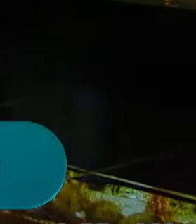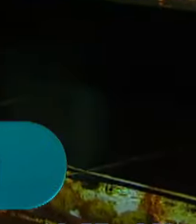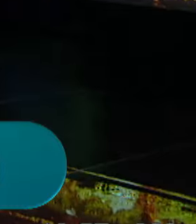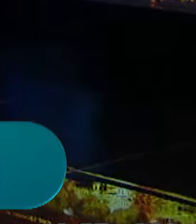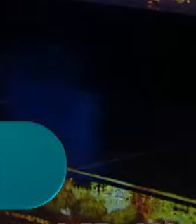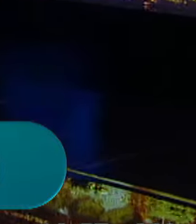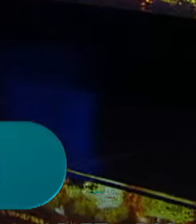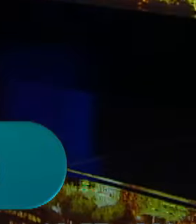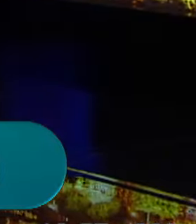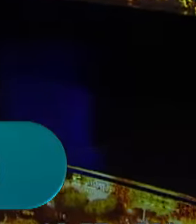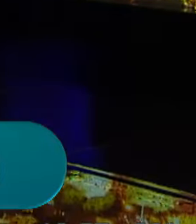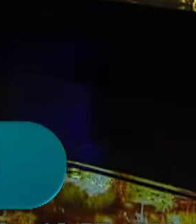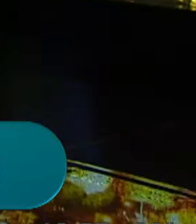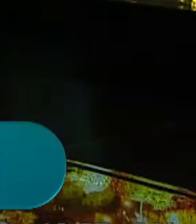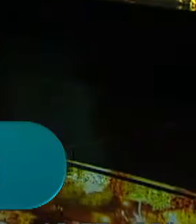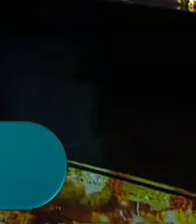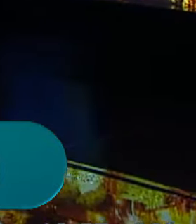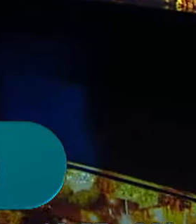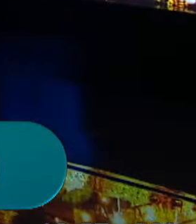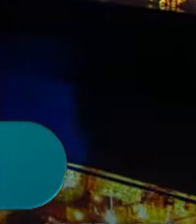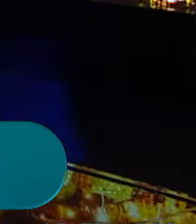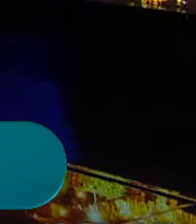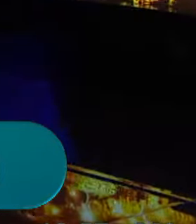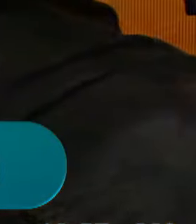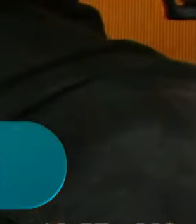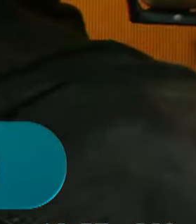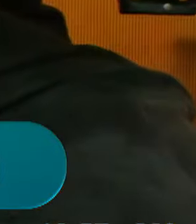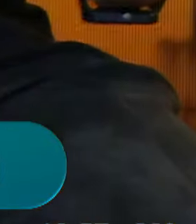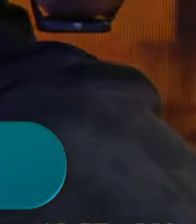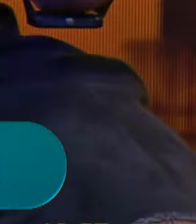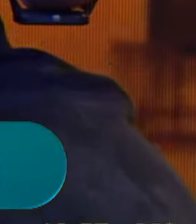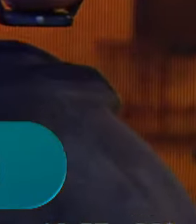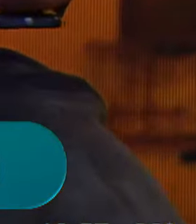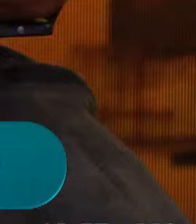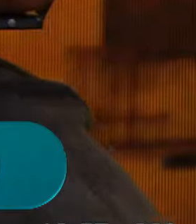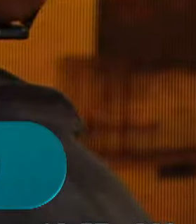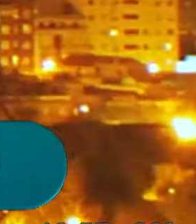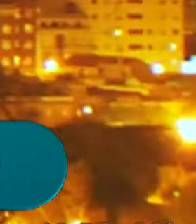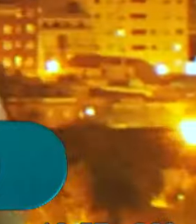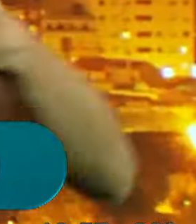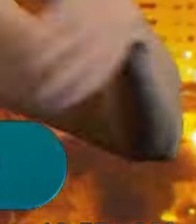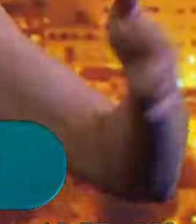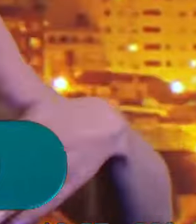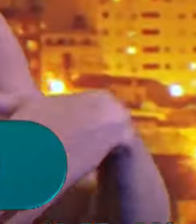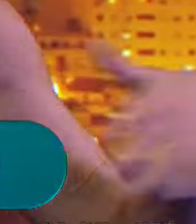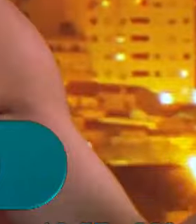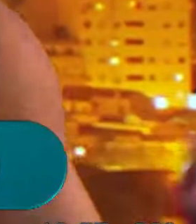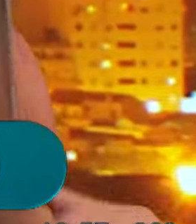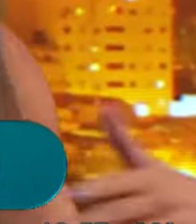puedo. En tu nombre debo. Quiero olvidarte, pero de nuevo. En el cel me salen